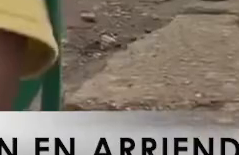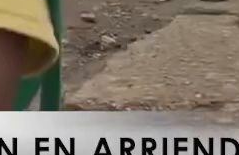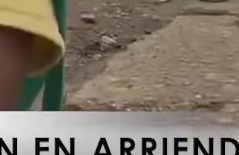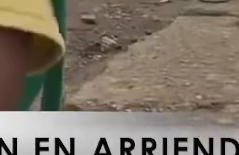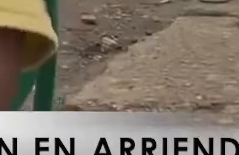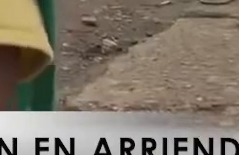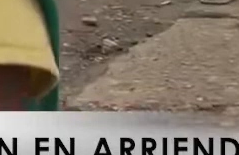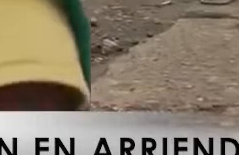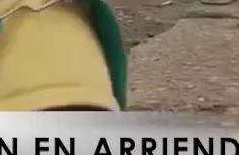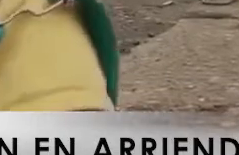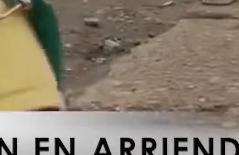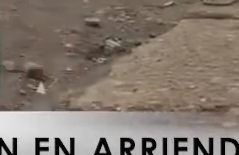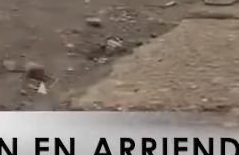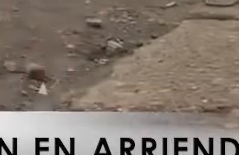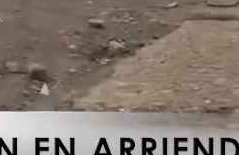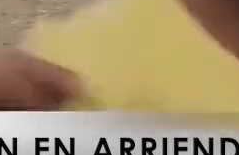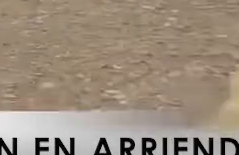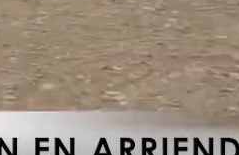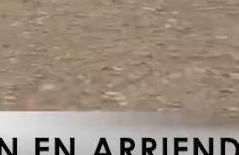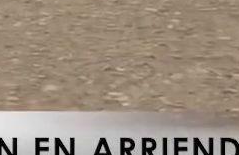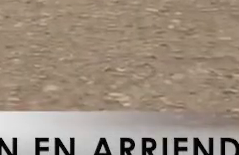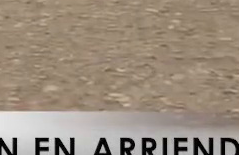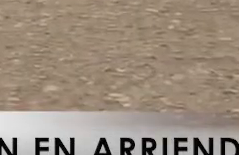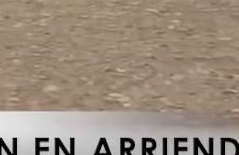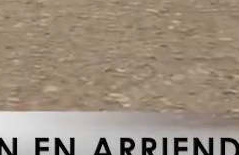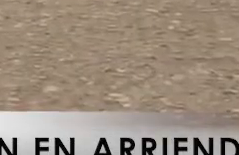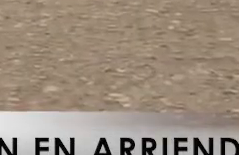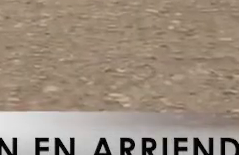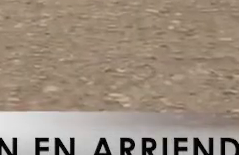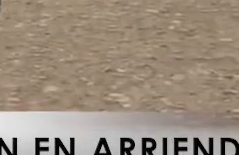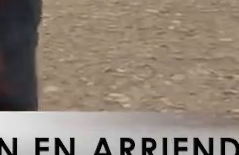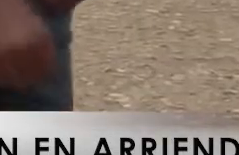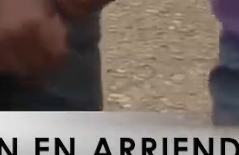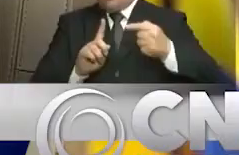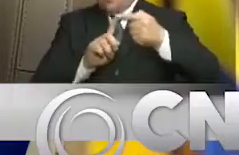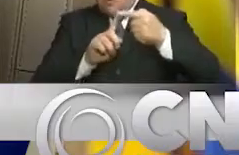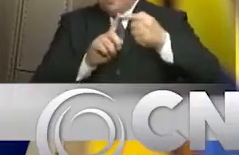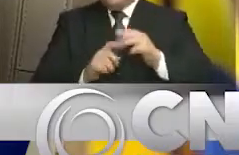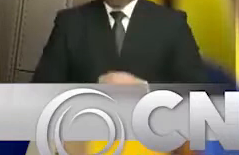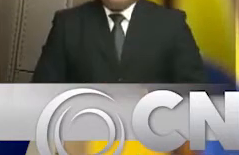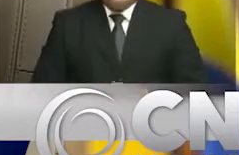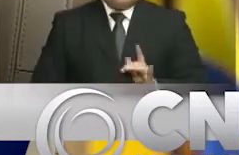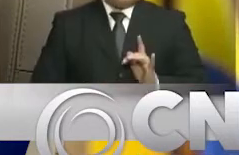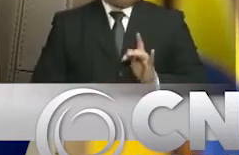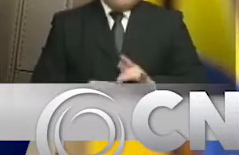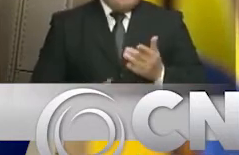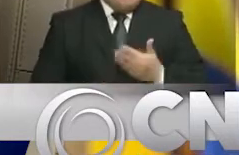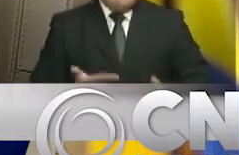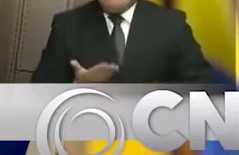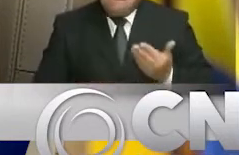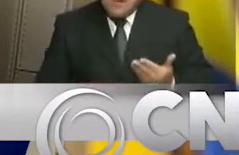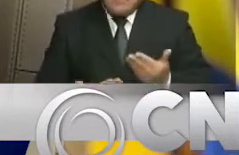responsable en todos los acuerdos privados se debe proteger a las familias que han perdido sus ingresos aumentar la posibilidad